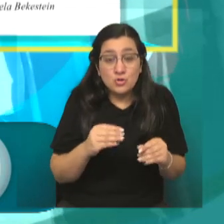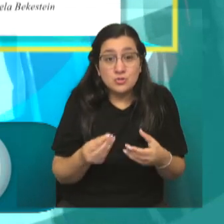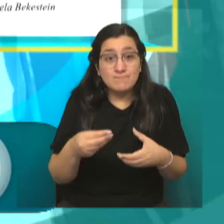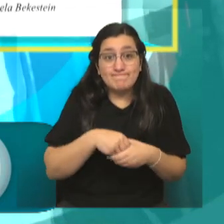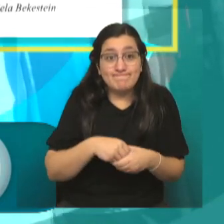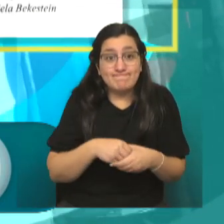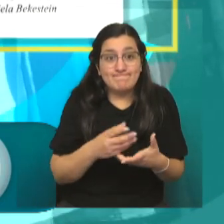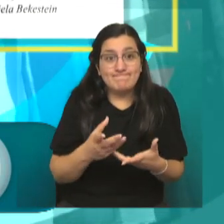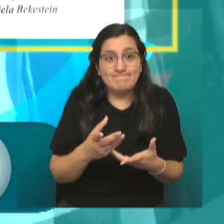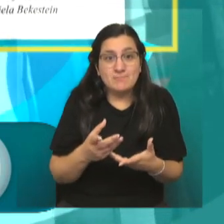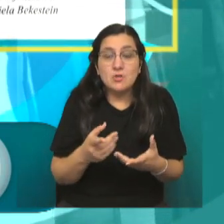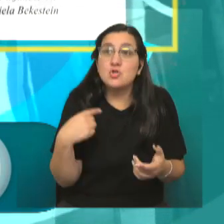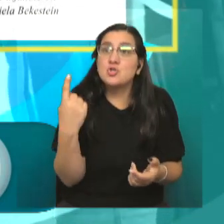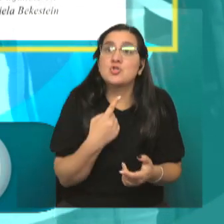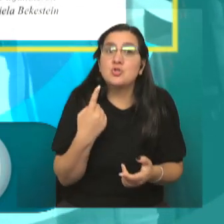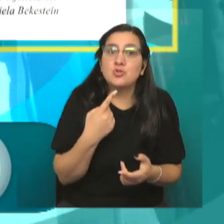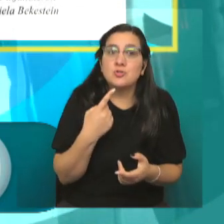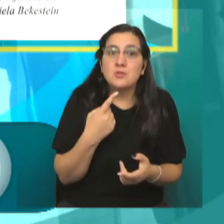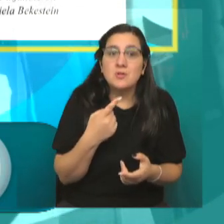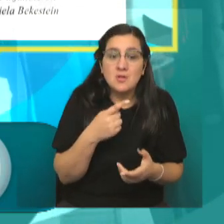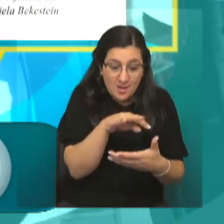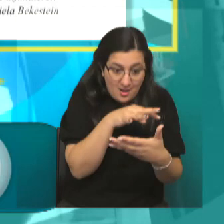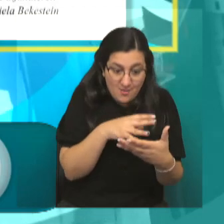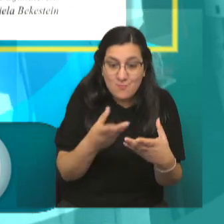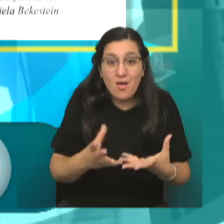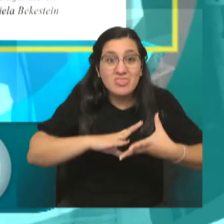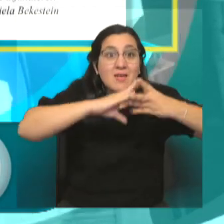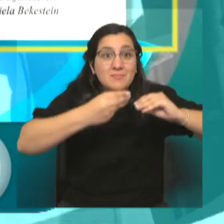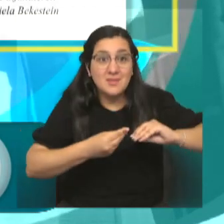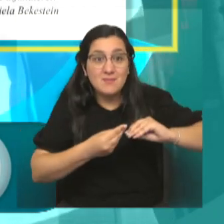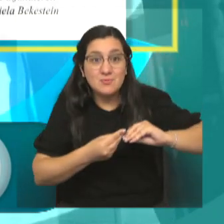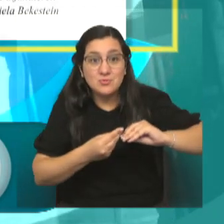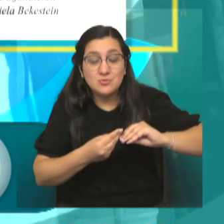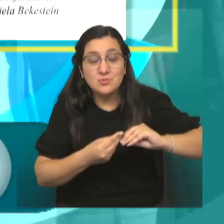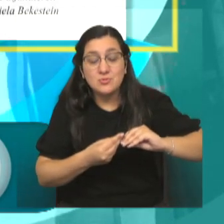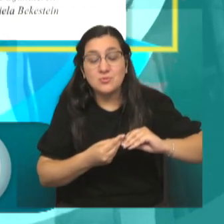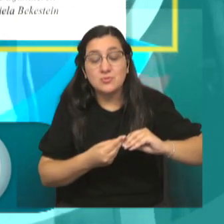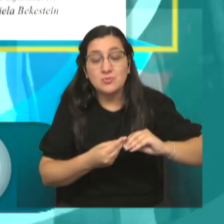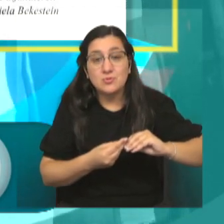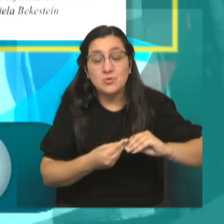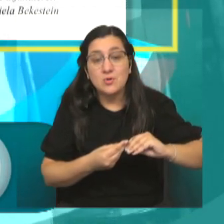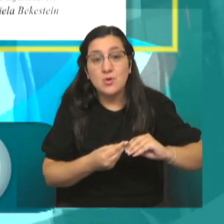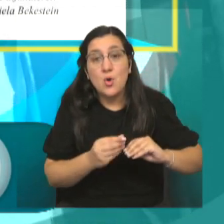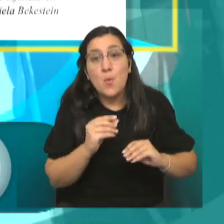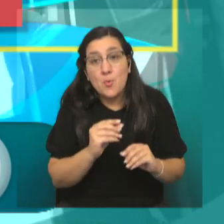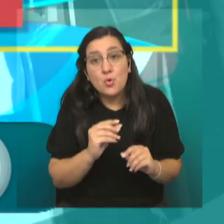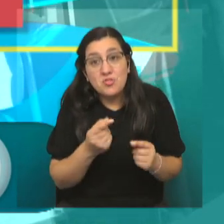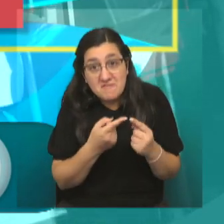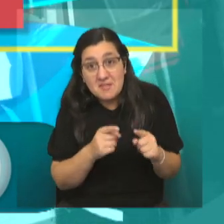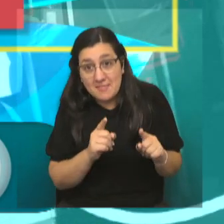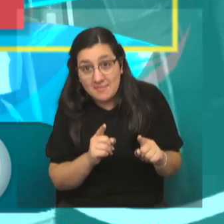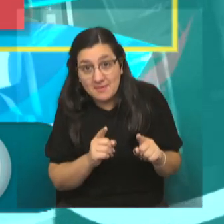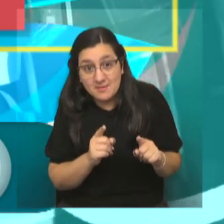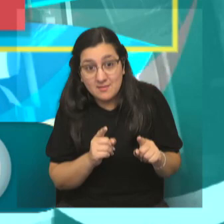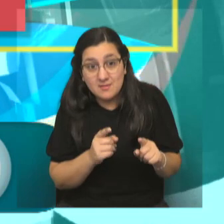arquetípicos. Y bueno, y nosotros agarramos eso, le hicimos una estructura dramática un poco diferente